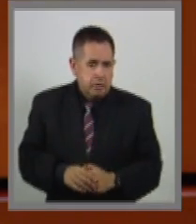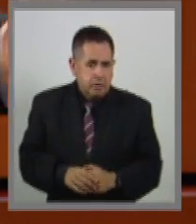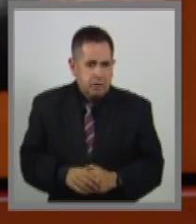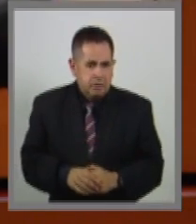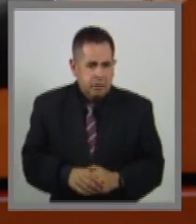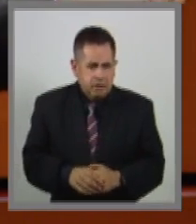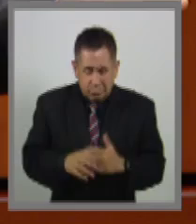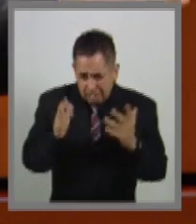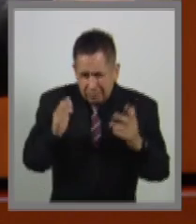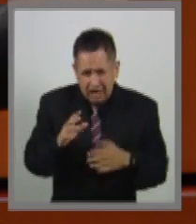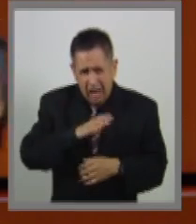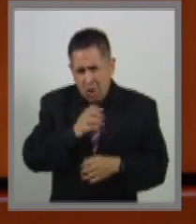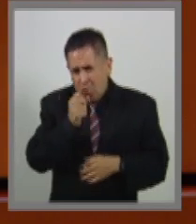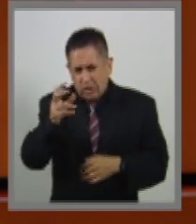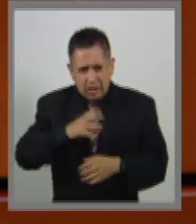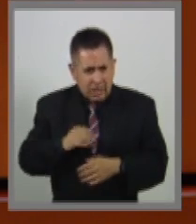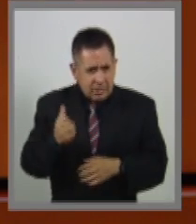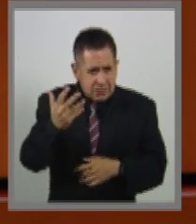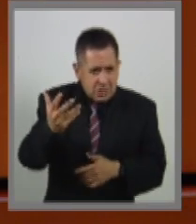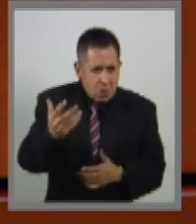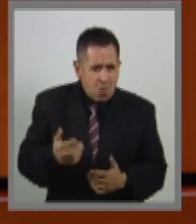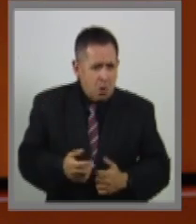Es que hay otras que tienen 5.